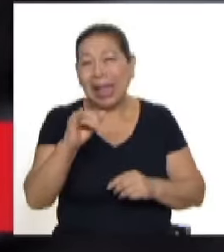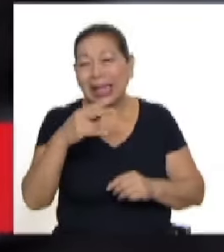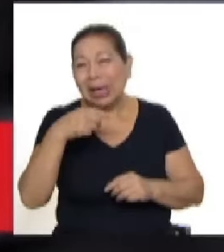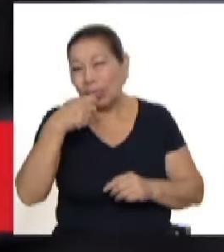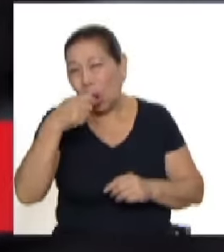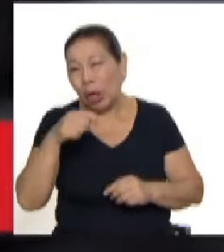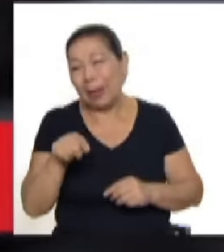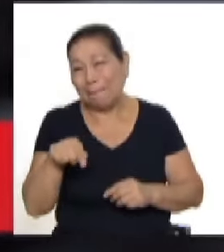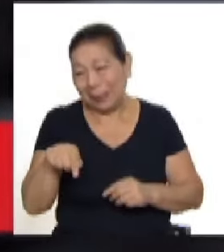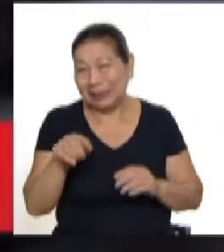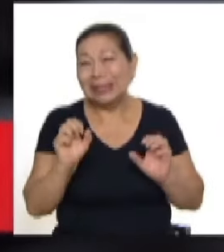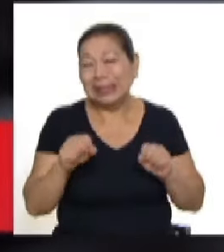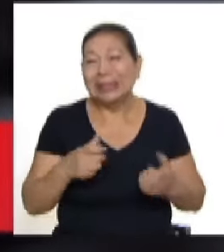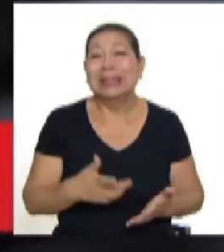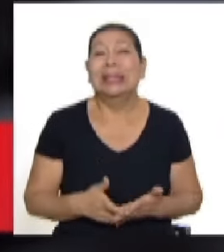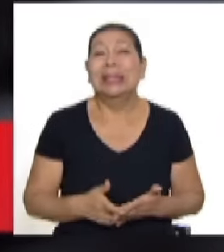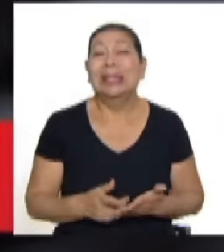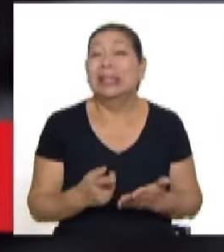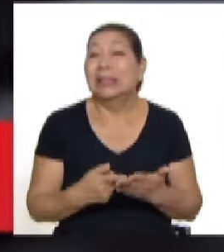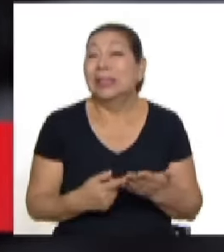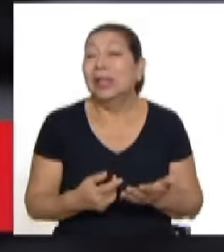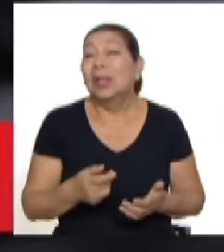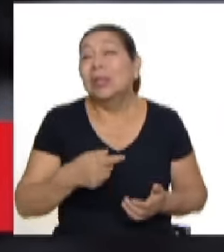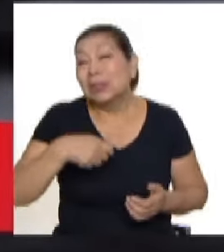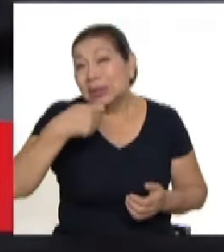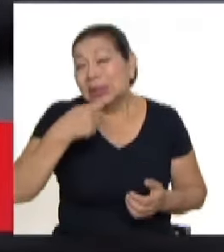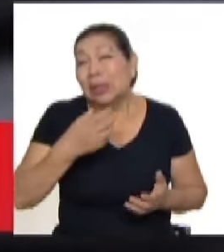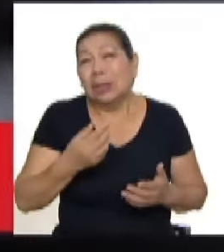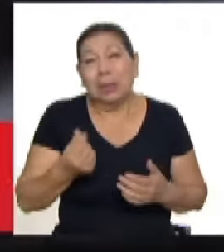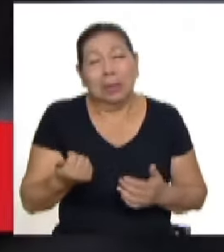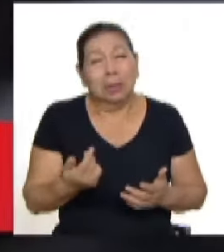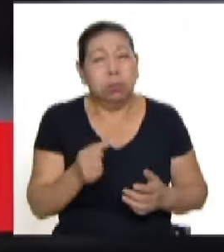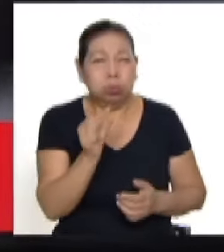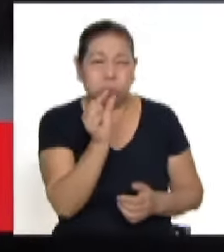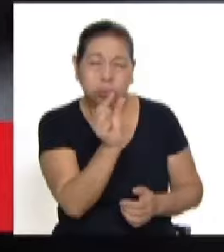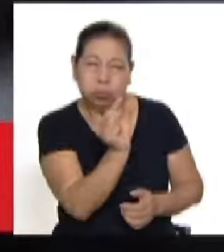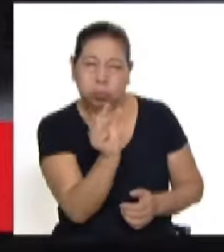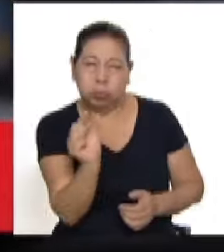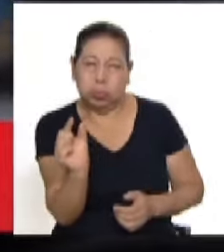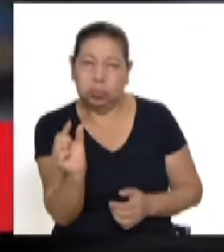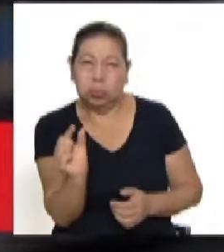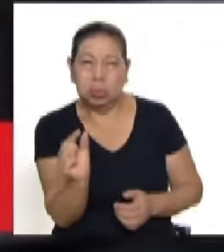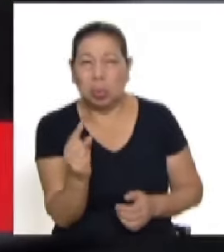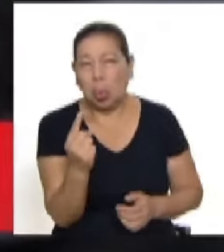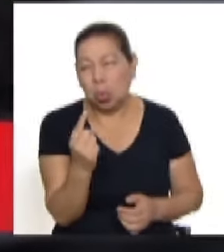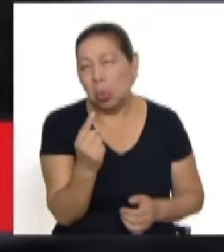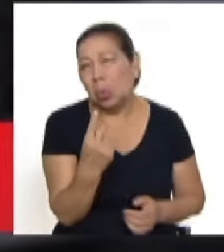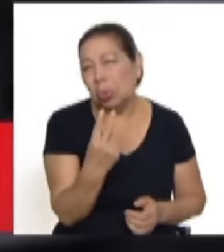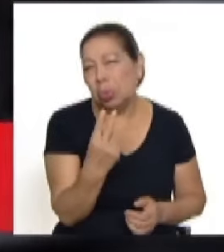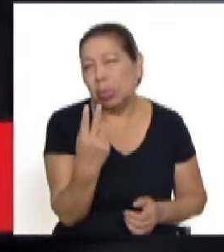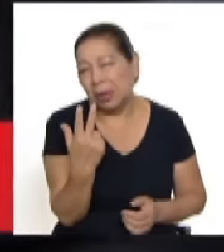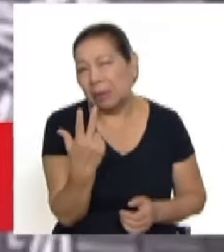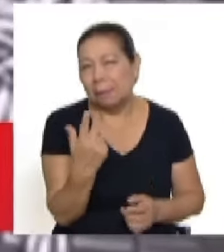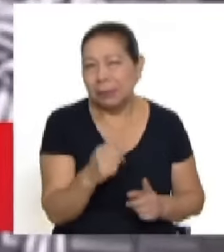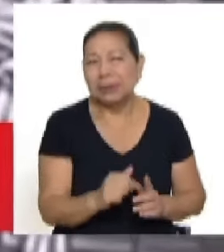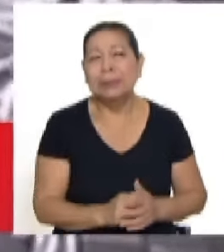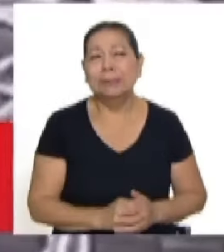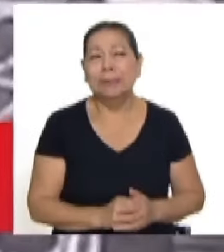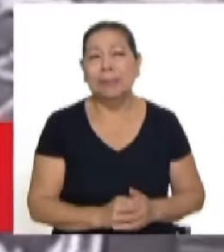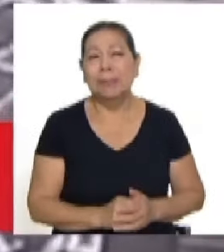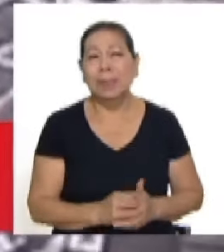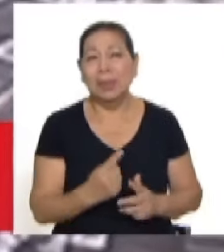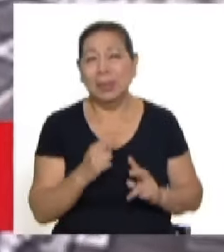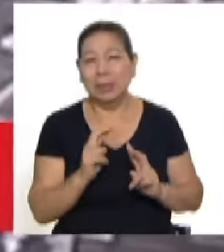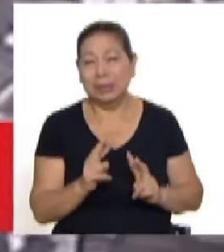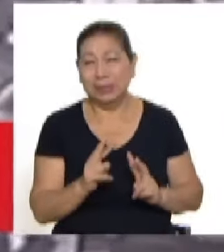un paciente, ¿no? Acuérdate que los que son adictos ingieren en cada aspiración entre 2 gramos, 3 gramos de cocaína.